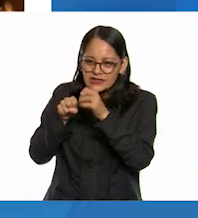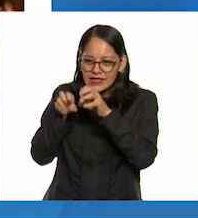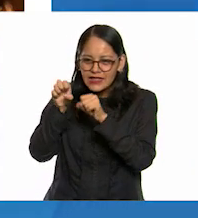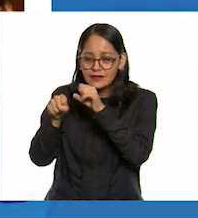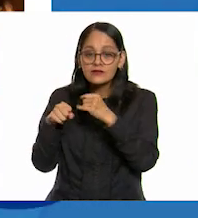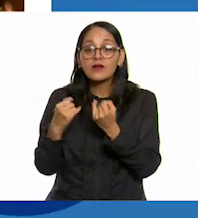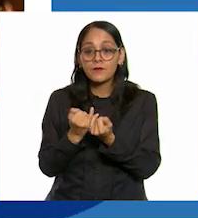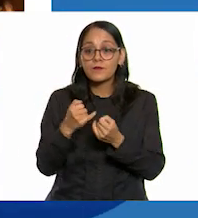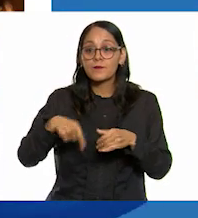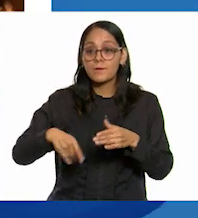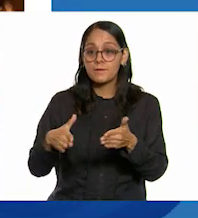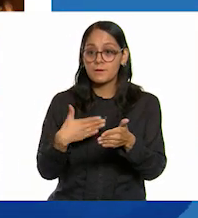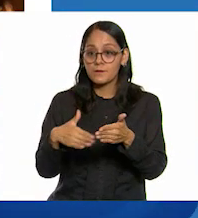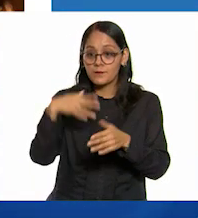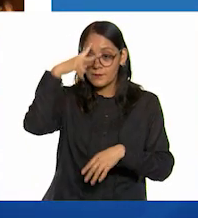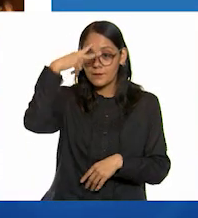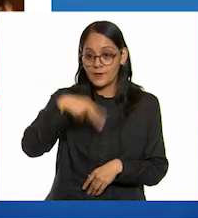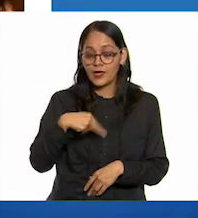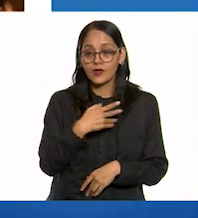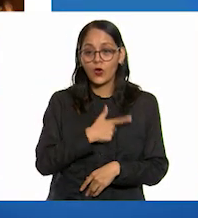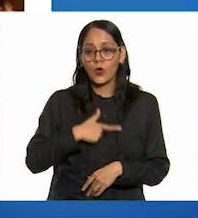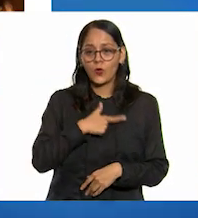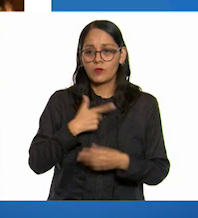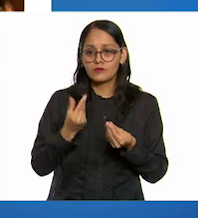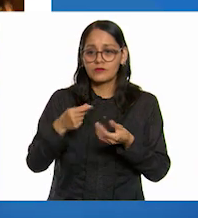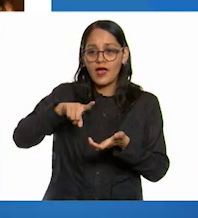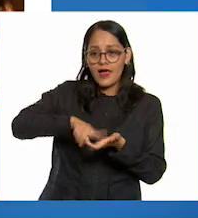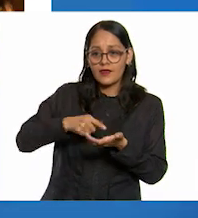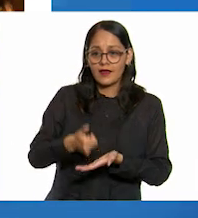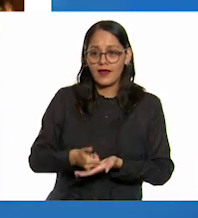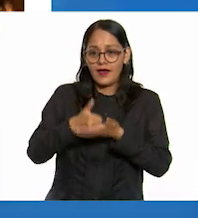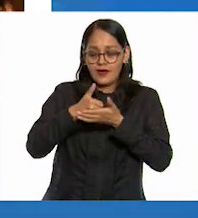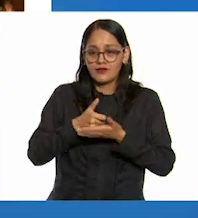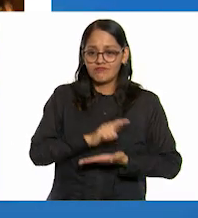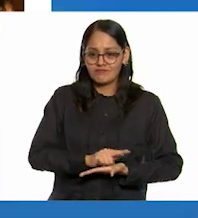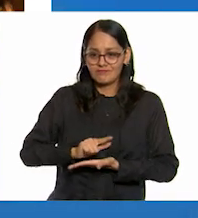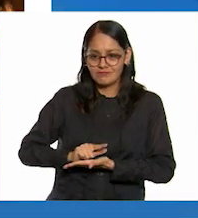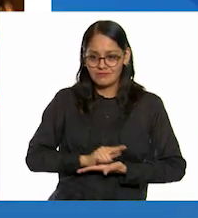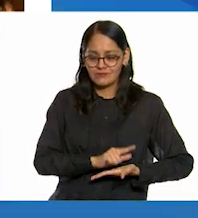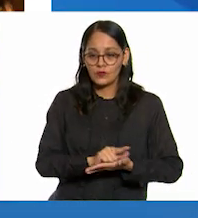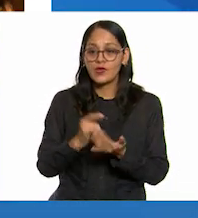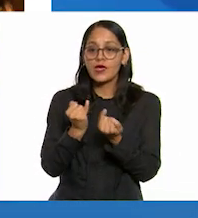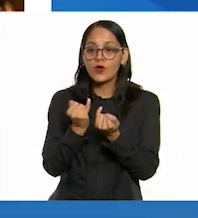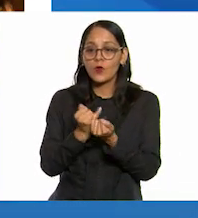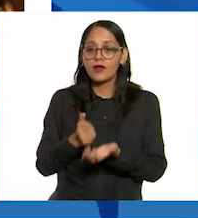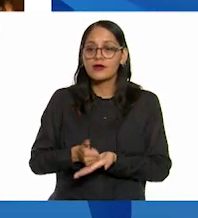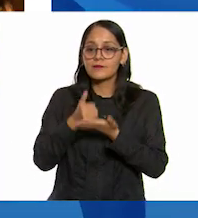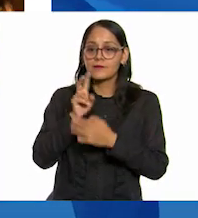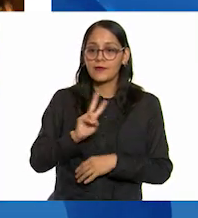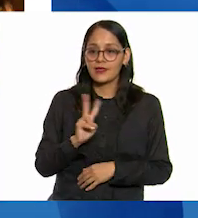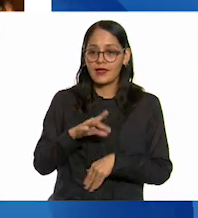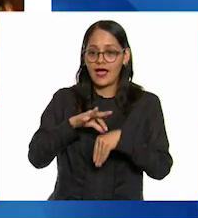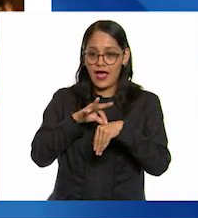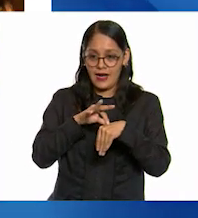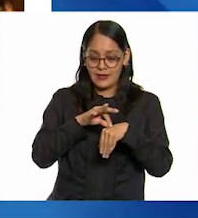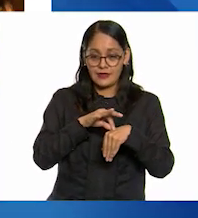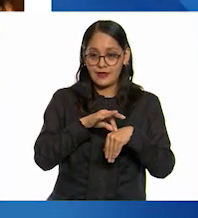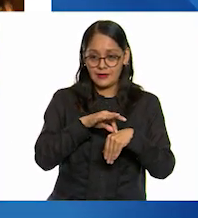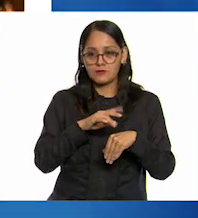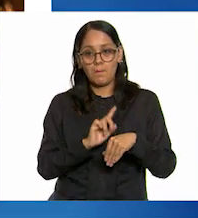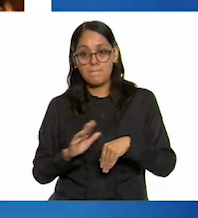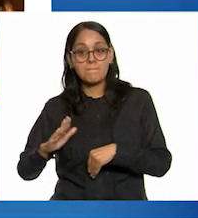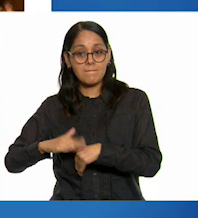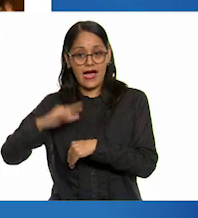muy apreciados, ya que contienen fibra, aportan mayor cantidad de proteína que la carne y tienen un alto contenido